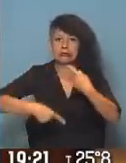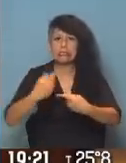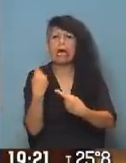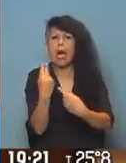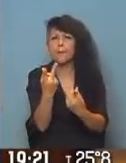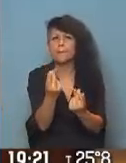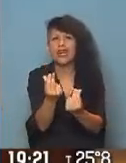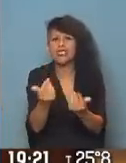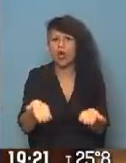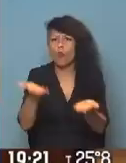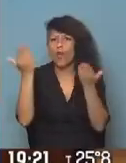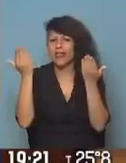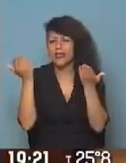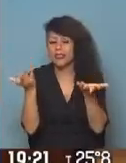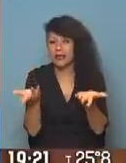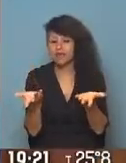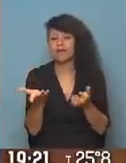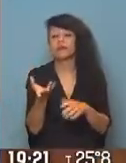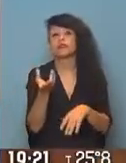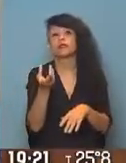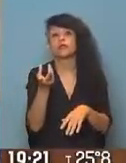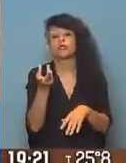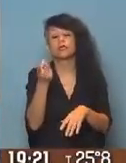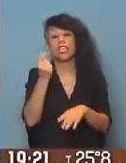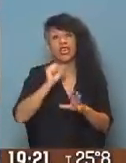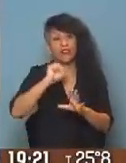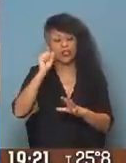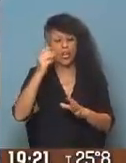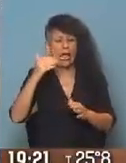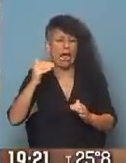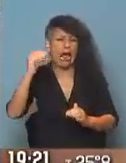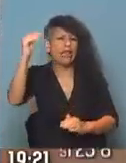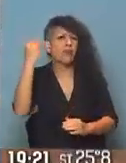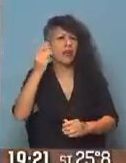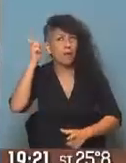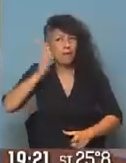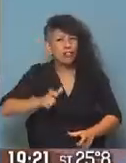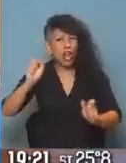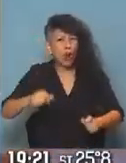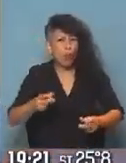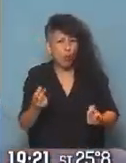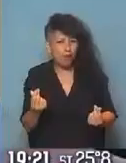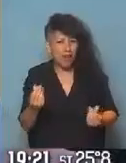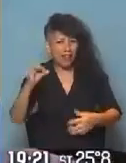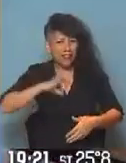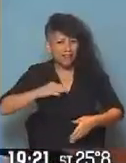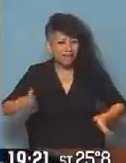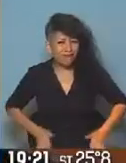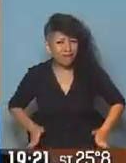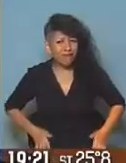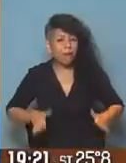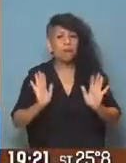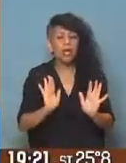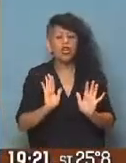del dólar que claramente es una inflación muy alta para el bolsillo del consumidor pero que todavía refleja un traslado a precio